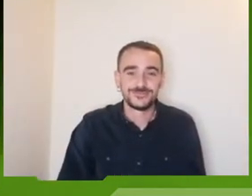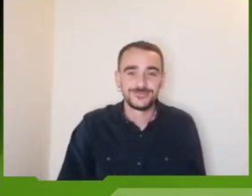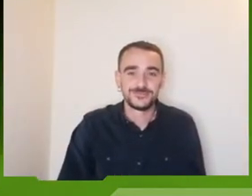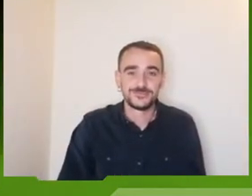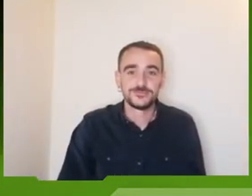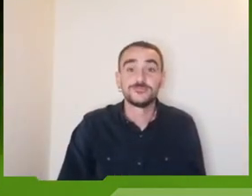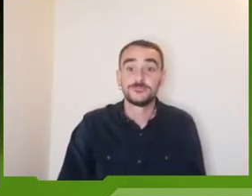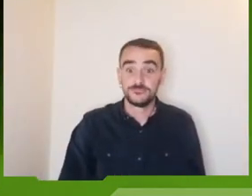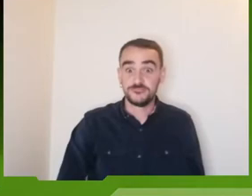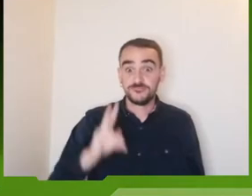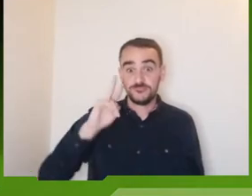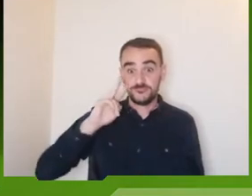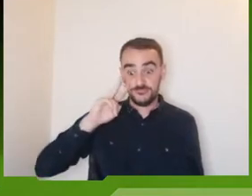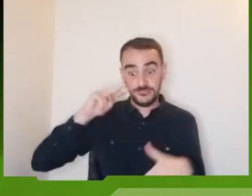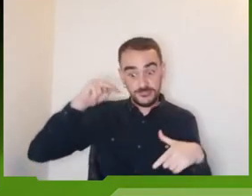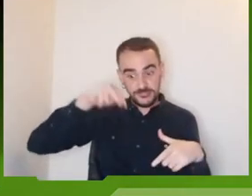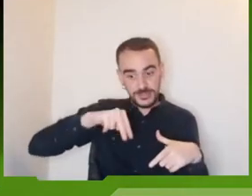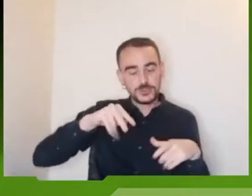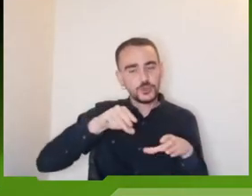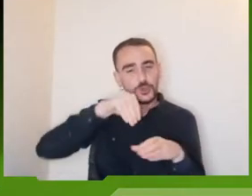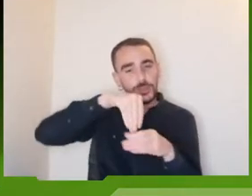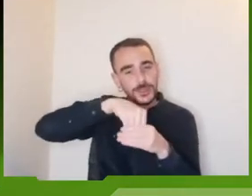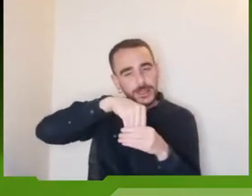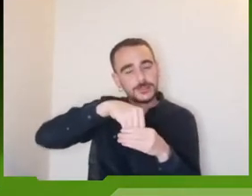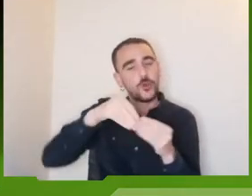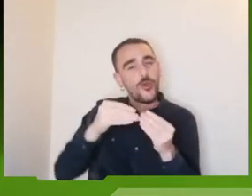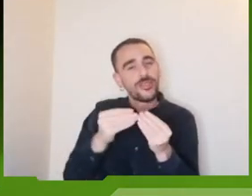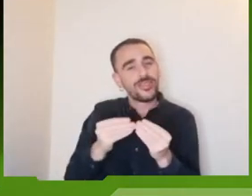¿Habéis visto qué guay la textura?